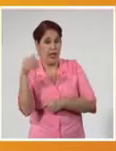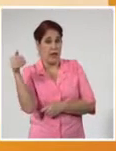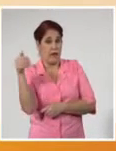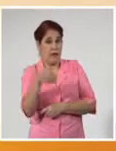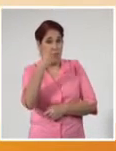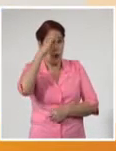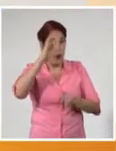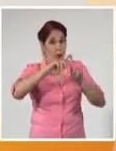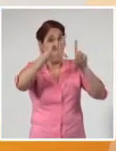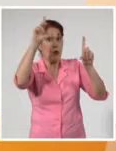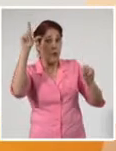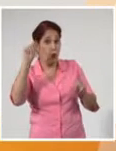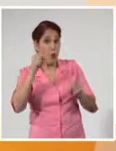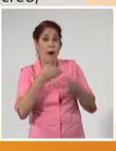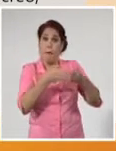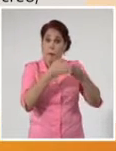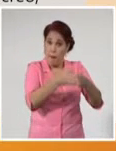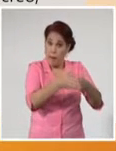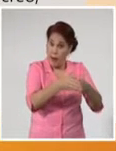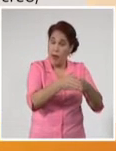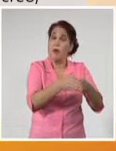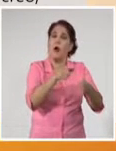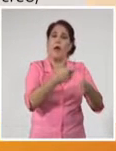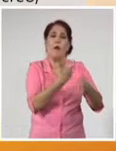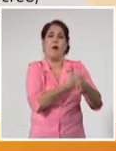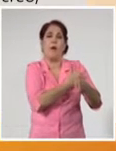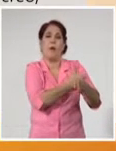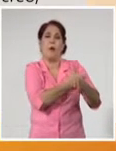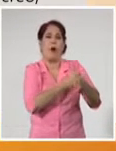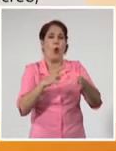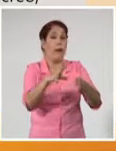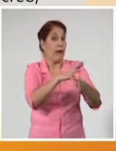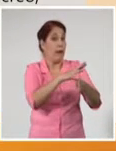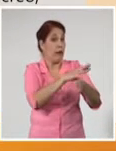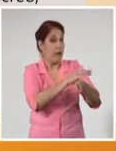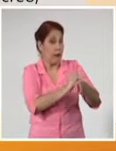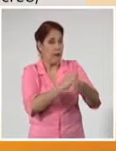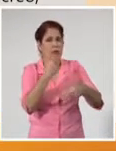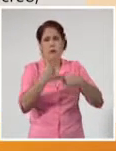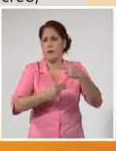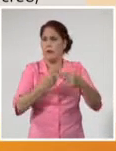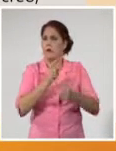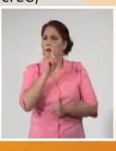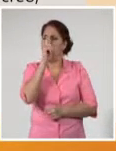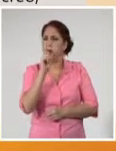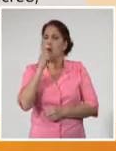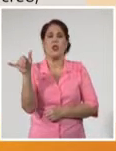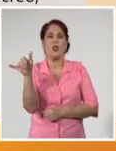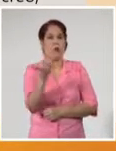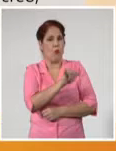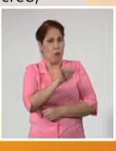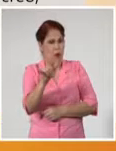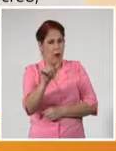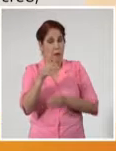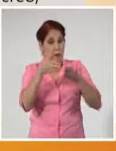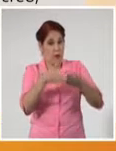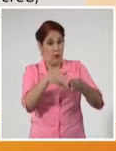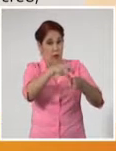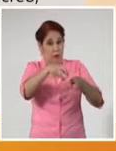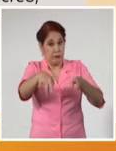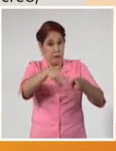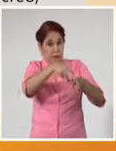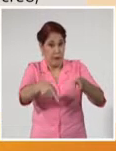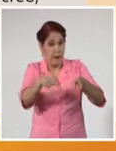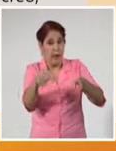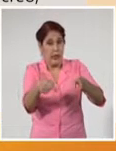Cuba deben presentar esquema de vacunación completo y se les realizará estudio de PCR. Estarán